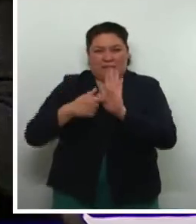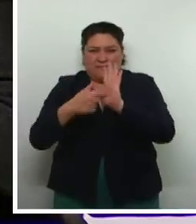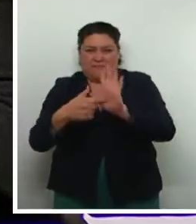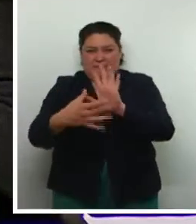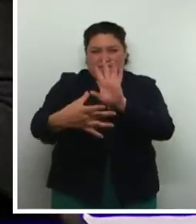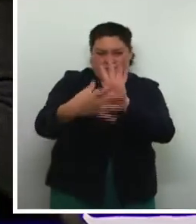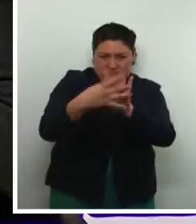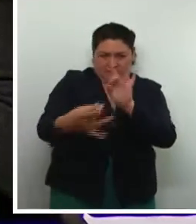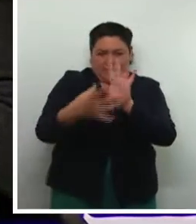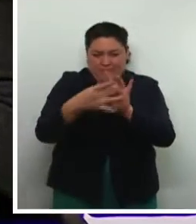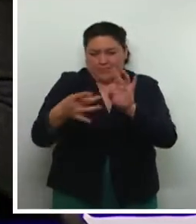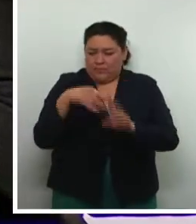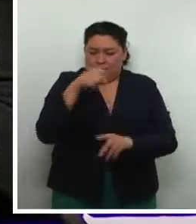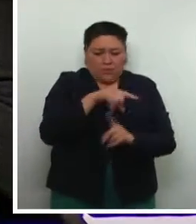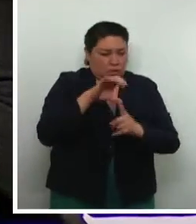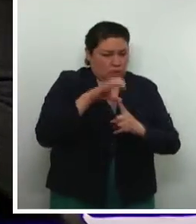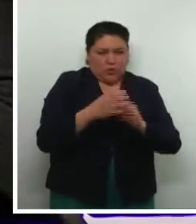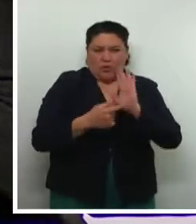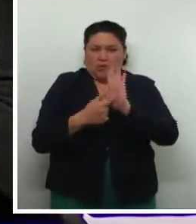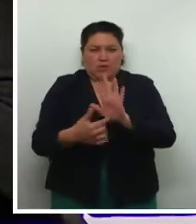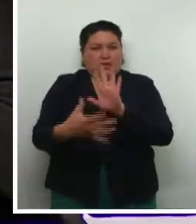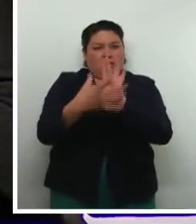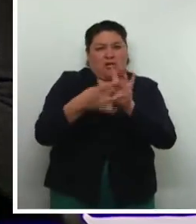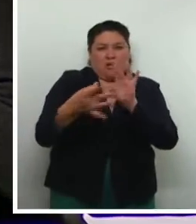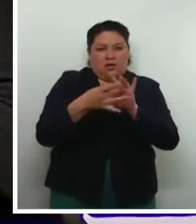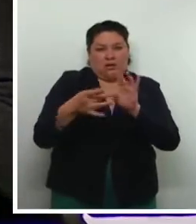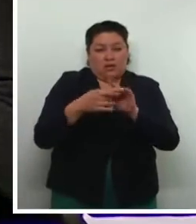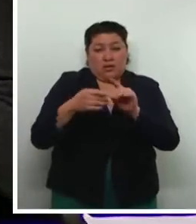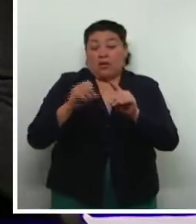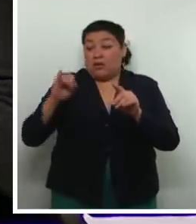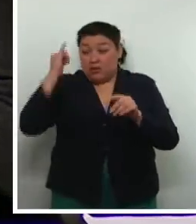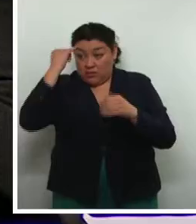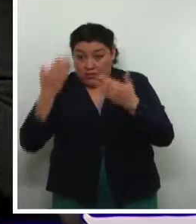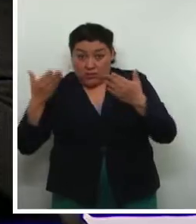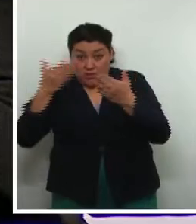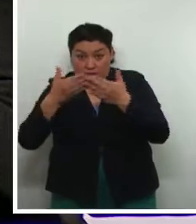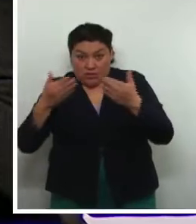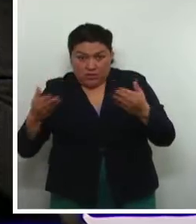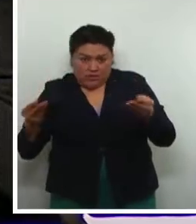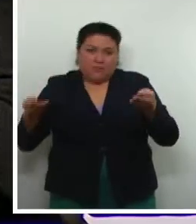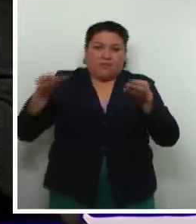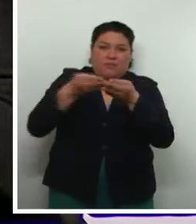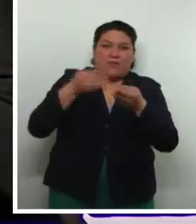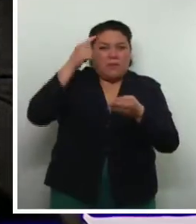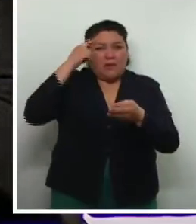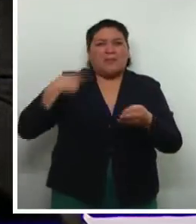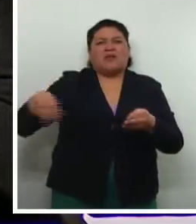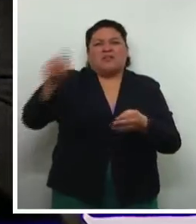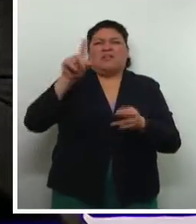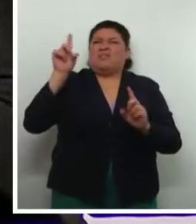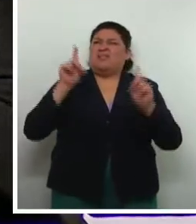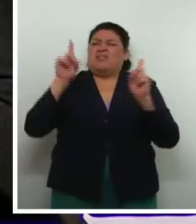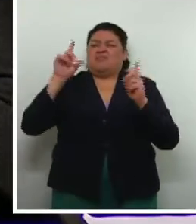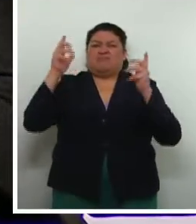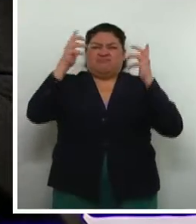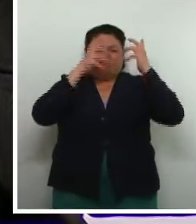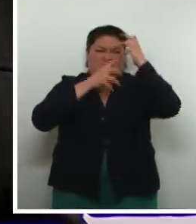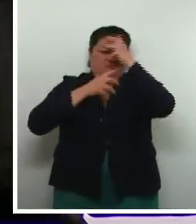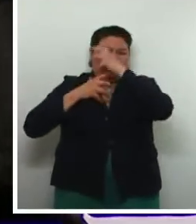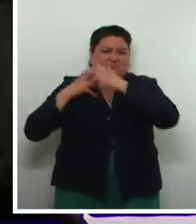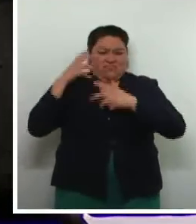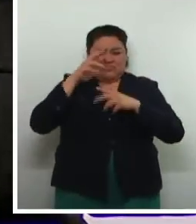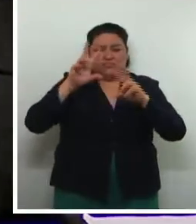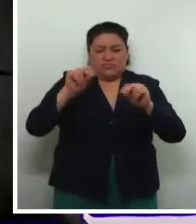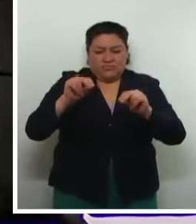la propia comisión cuando se hagan las reservas y evitar justamente cualquier duda sobre este procedimiento.